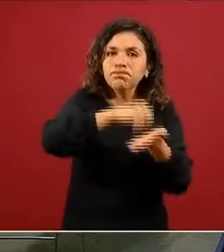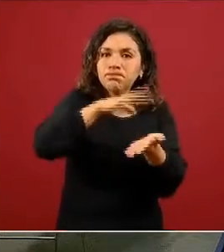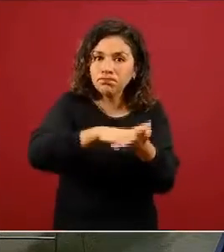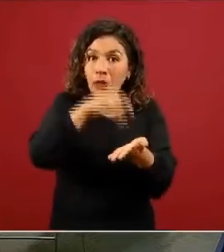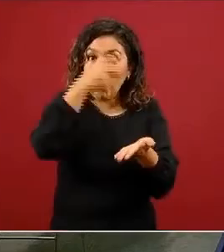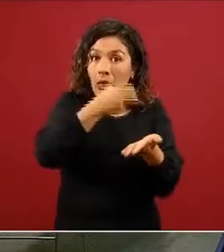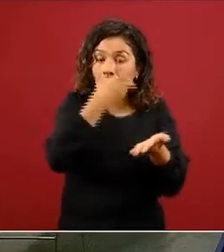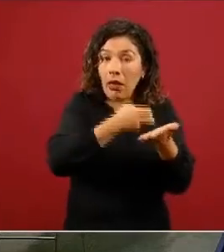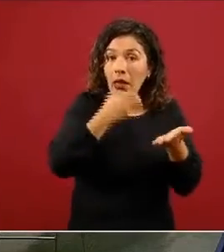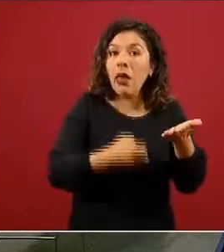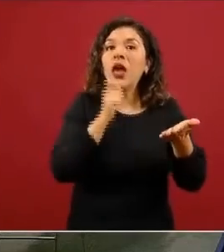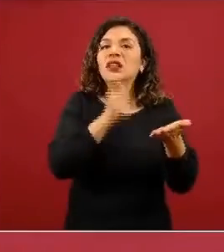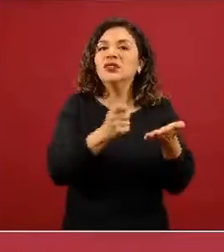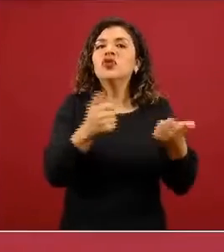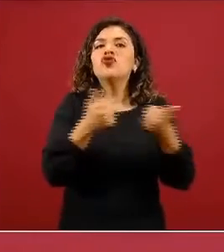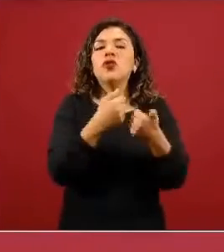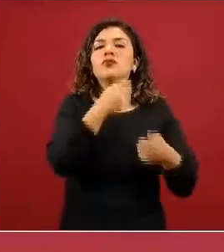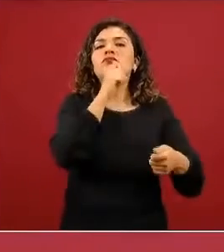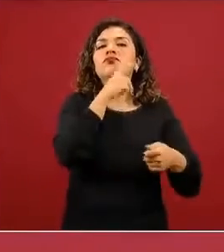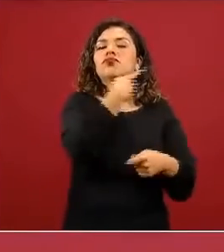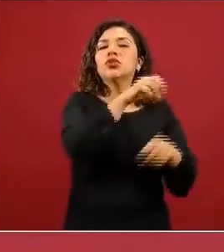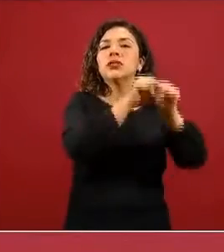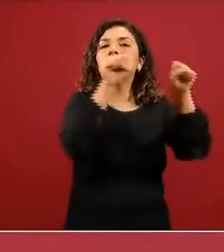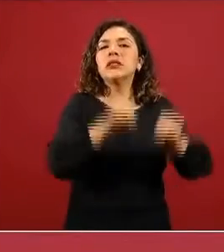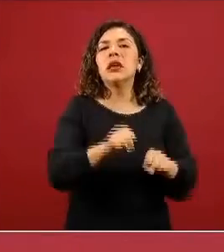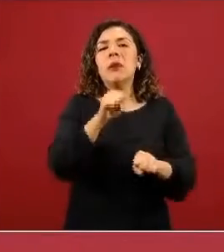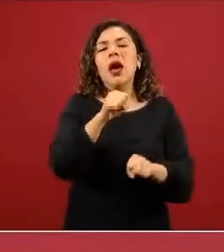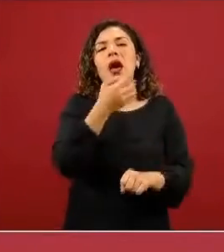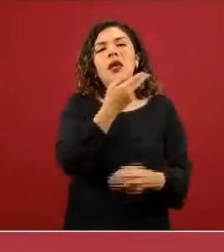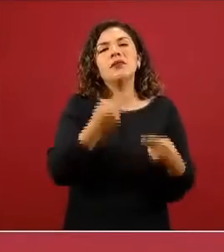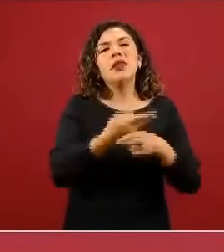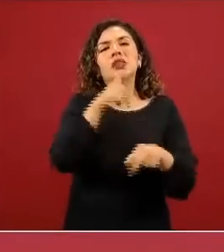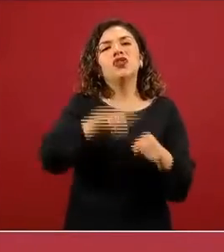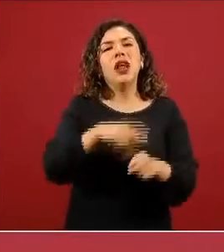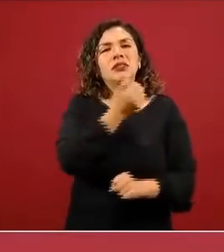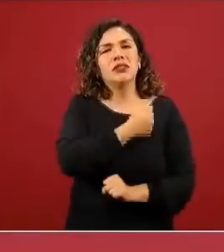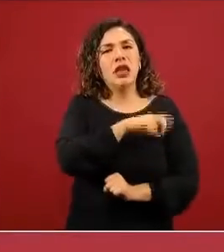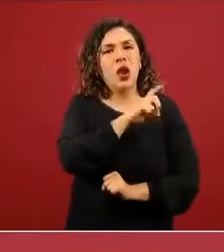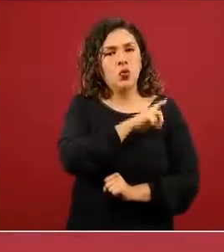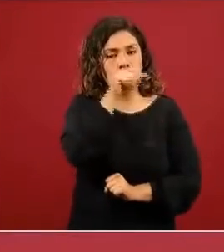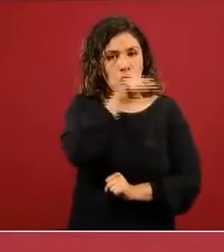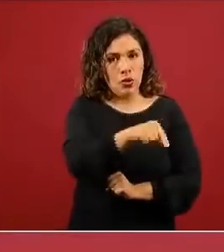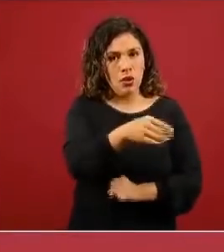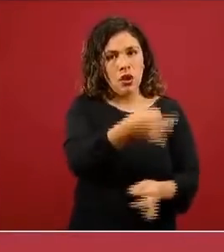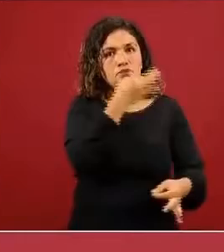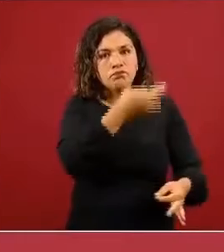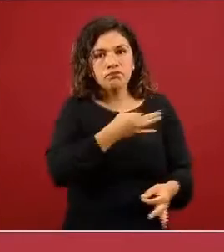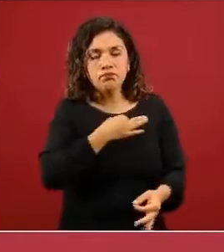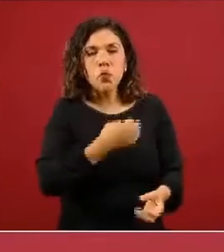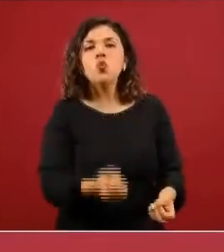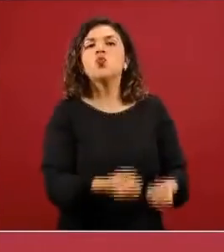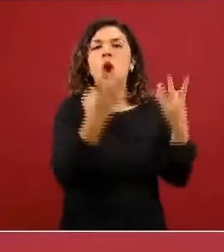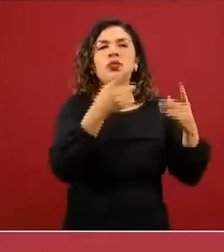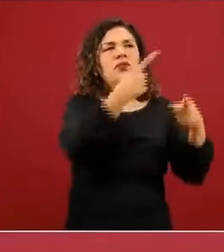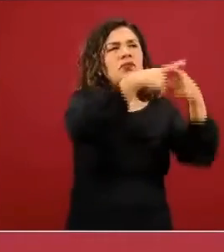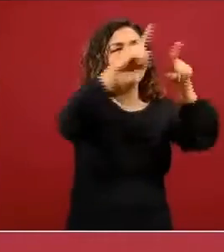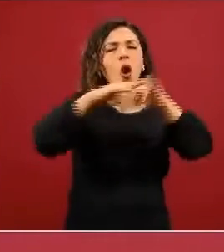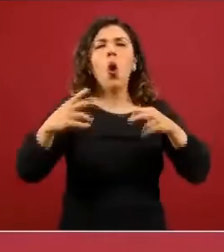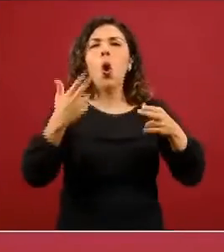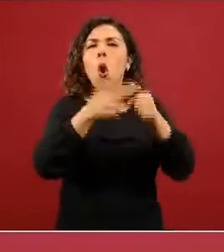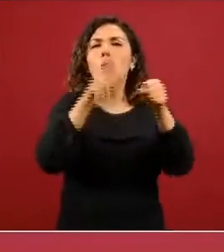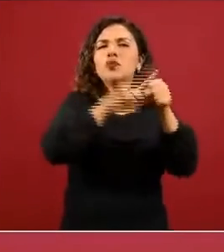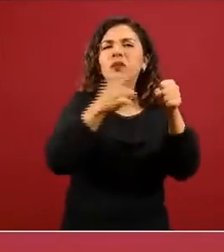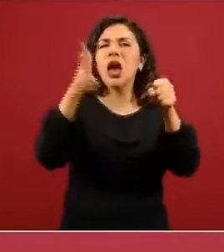estas notificaciones proceden del Sistema Nacional de Salud, es decir, de todas las